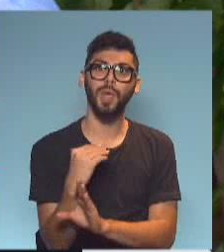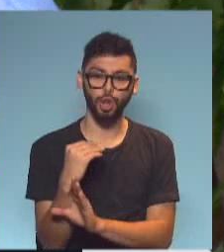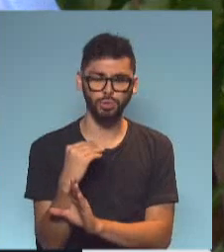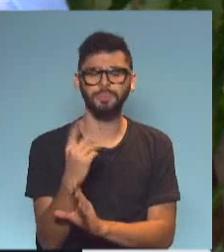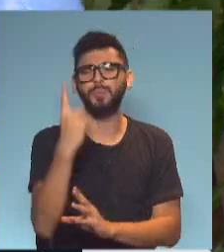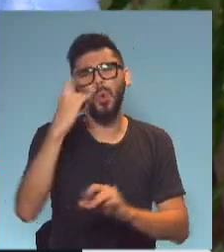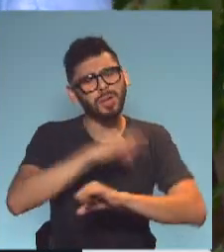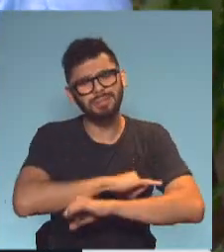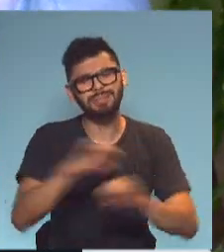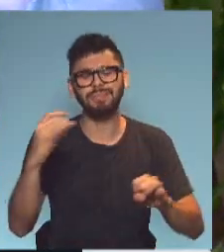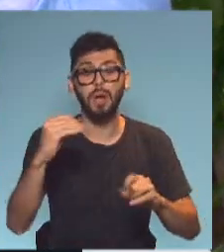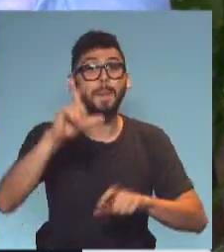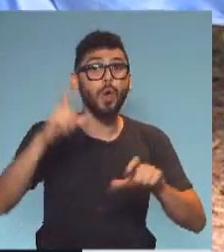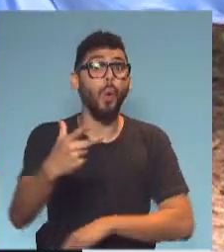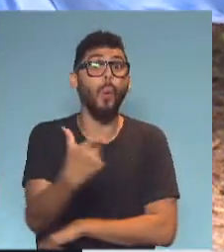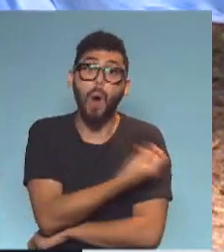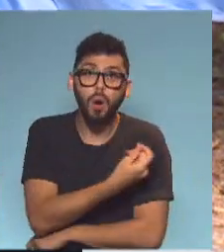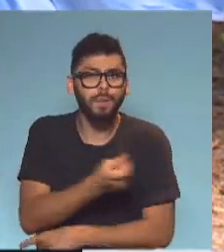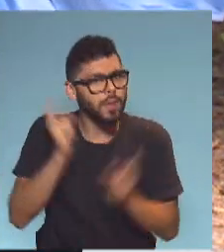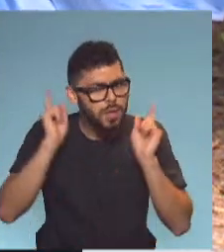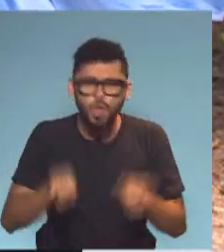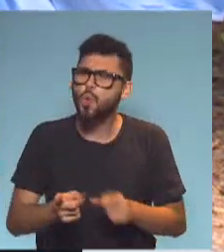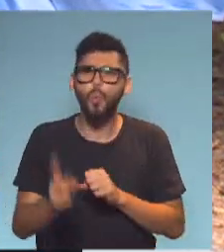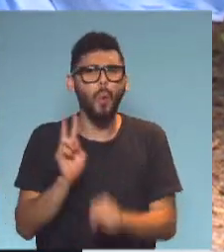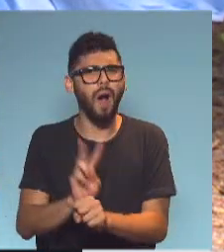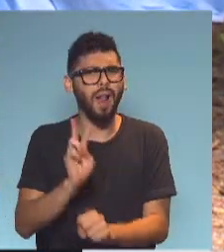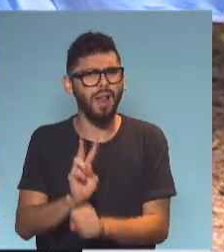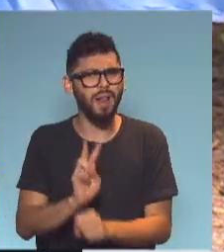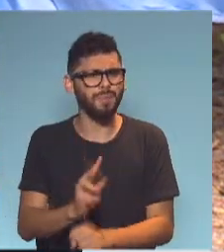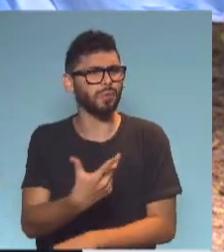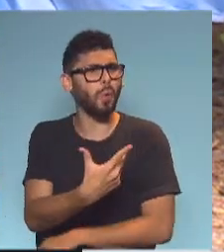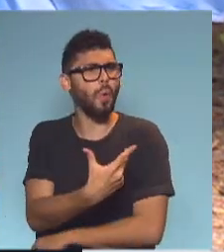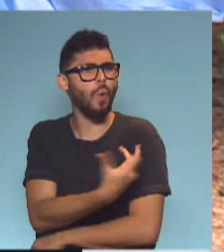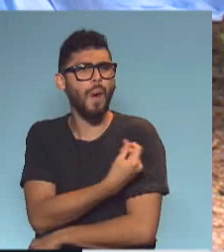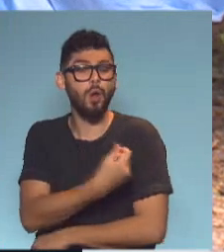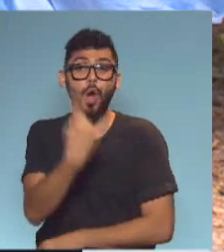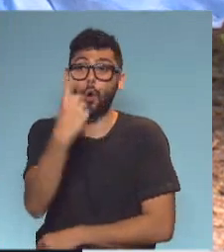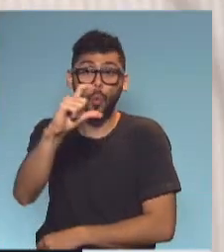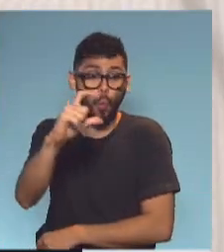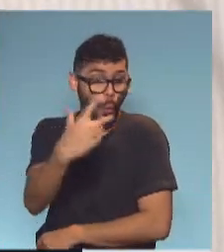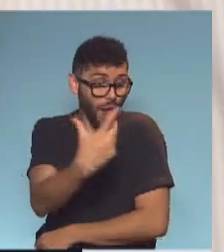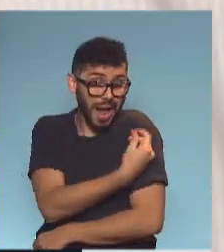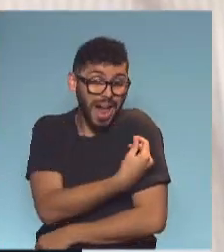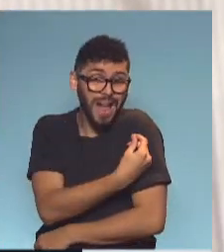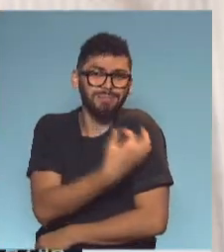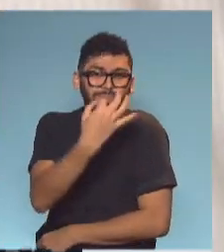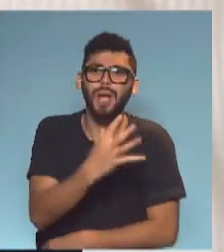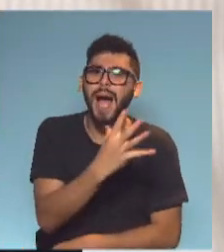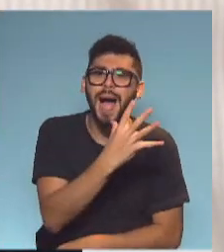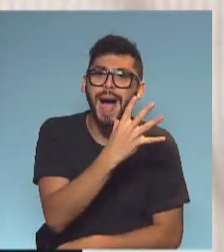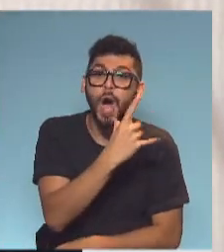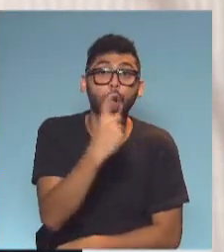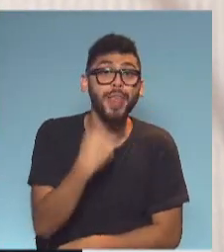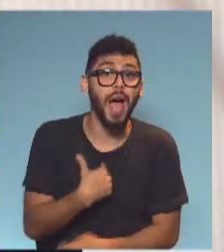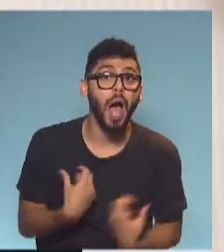que las personas vacunadas tienen que seguir cuidándose. La vacuna con la primera dosis tarda por lo menos 14 días en empezar a